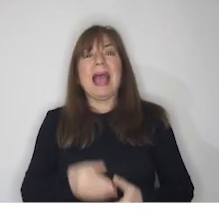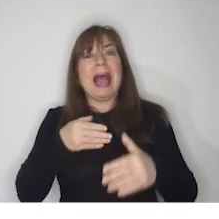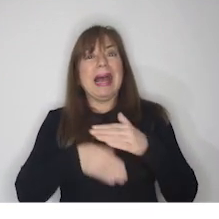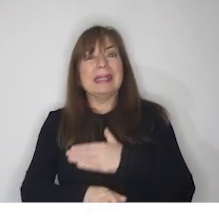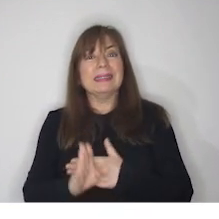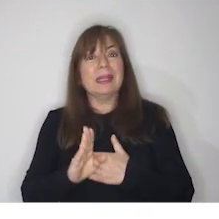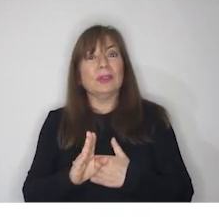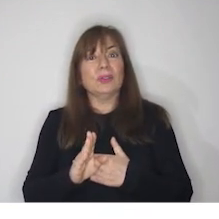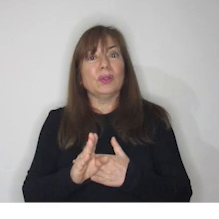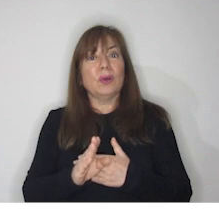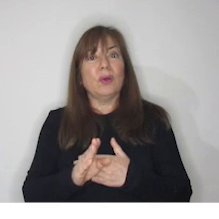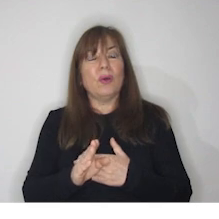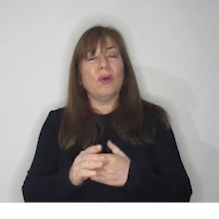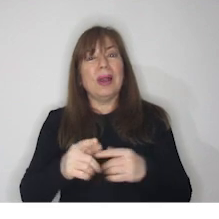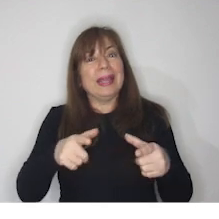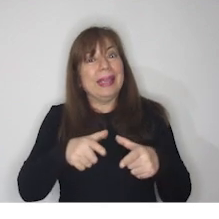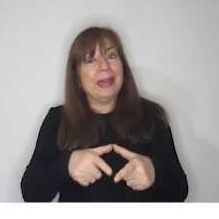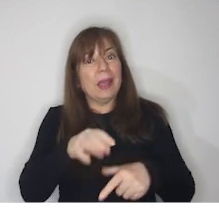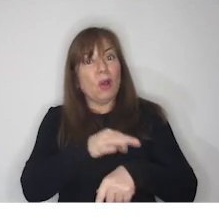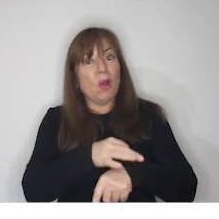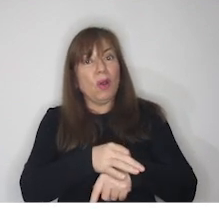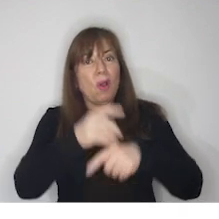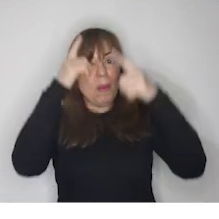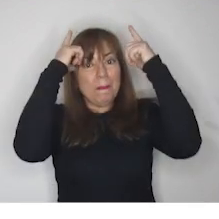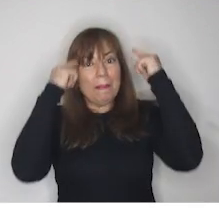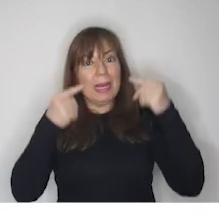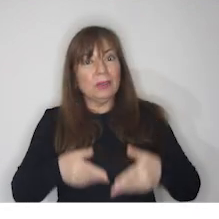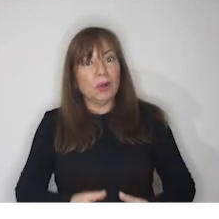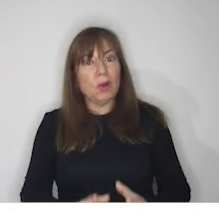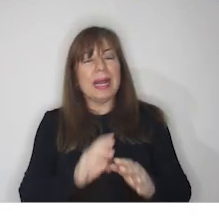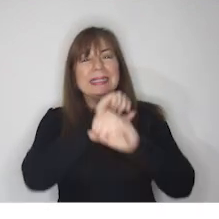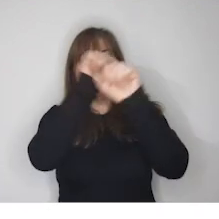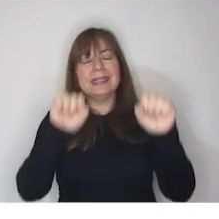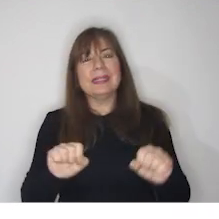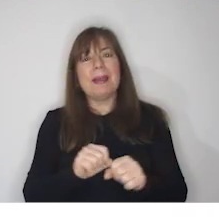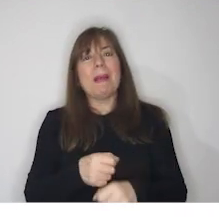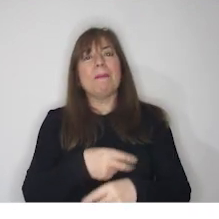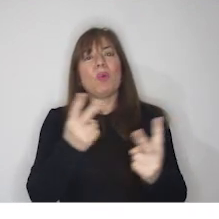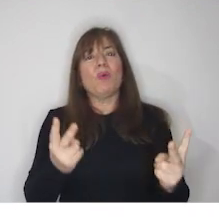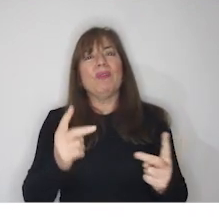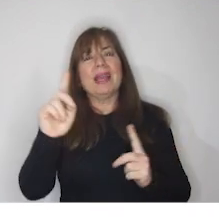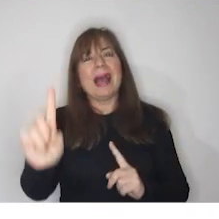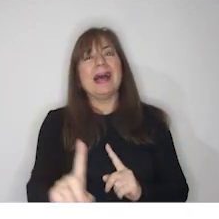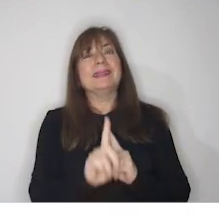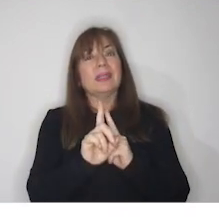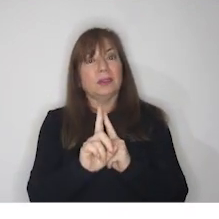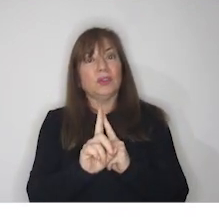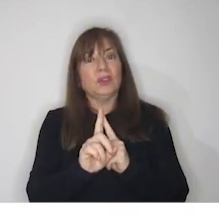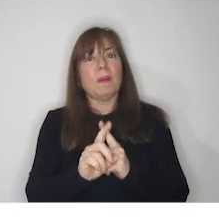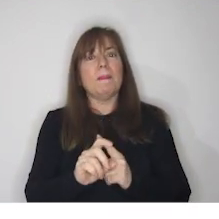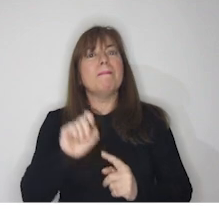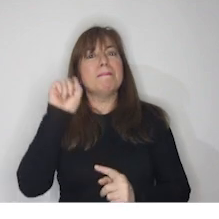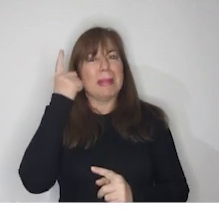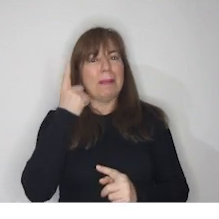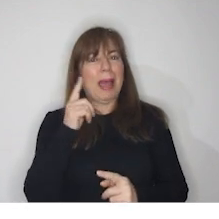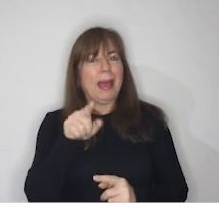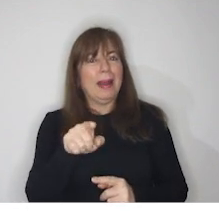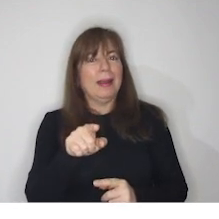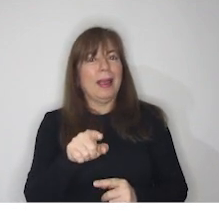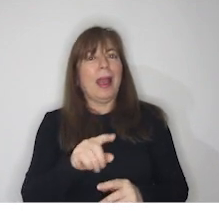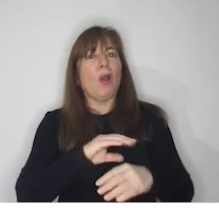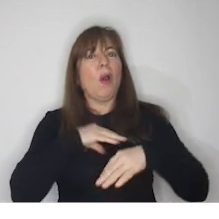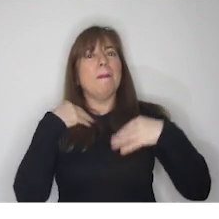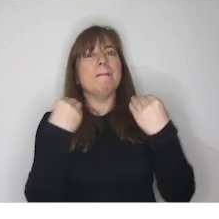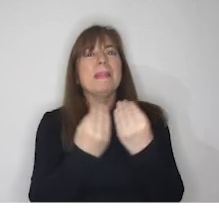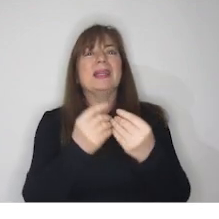ginecológicas. Respecto al acceso al ginecólogo o matrona en el sistema de salud, en el sistema público es una atención primaria o